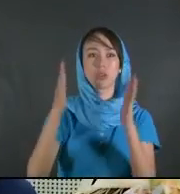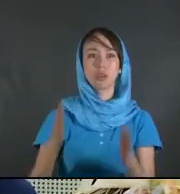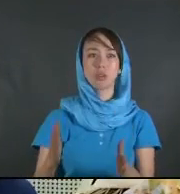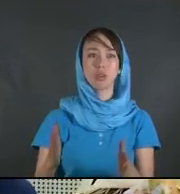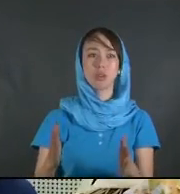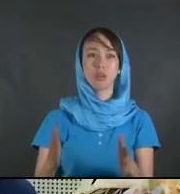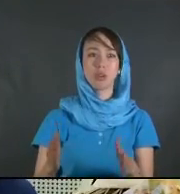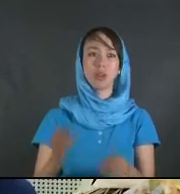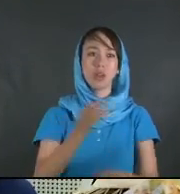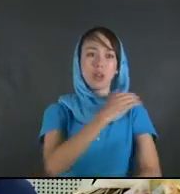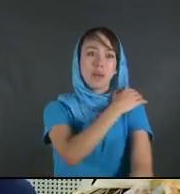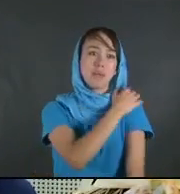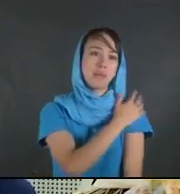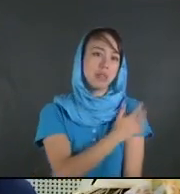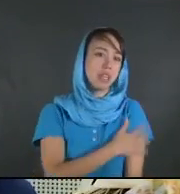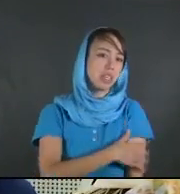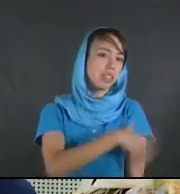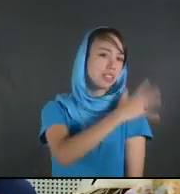poderoso